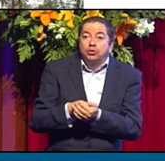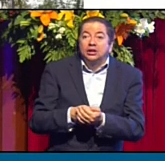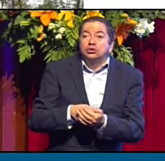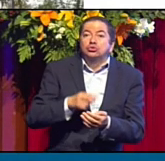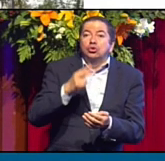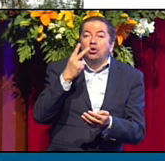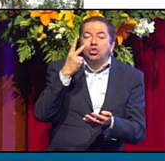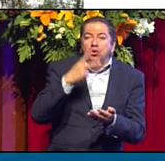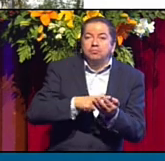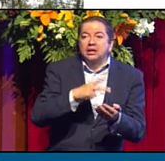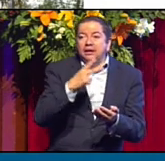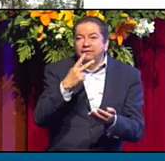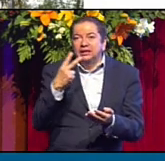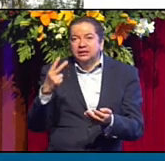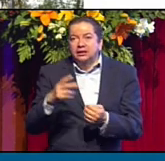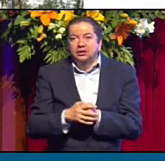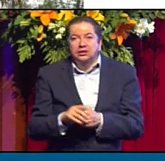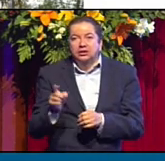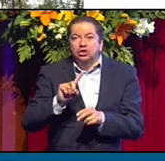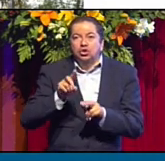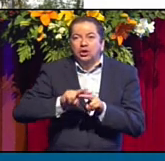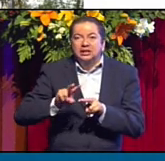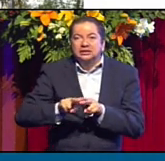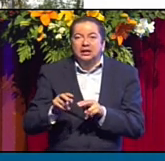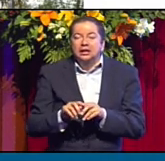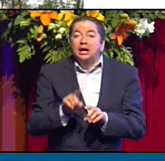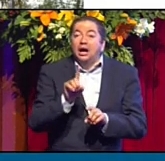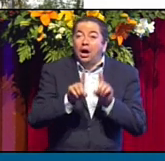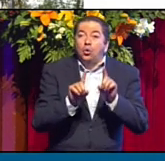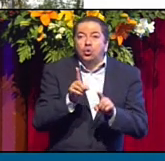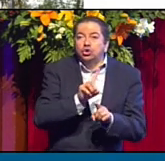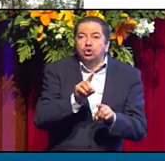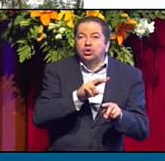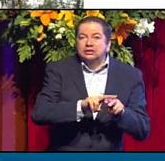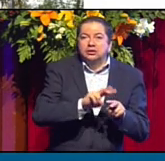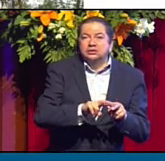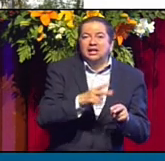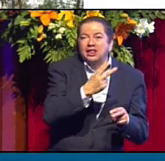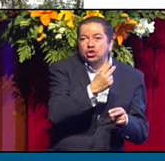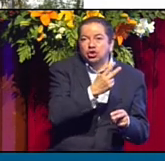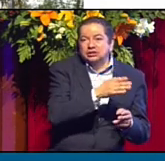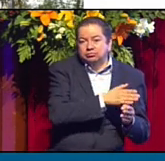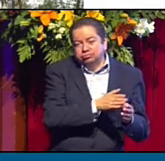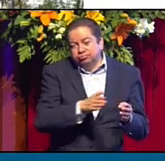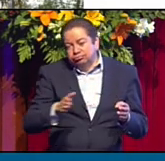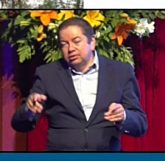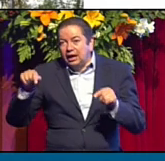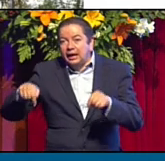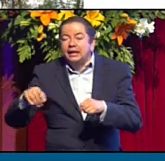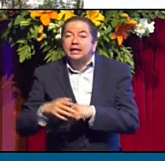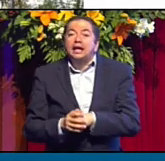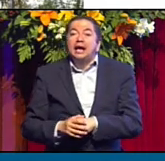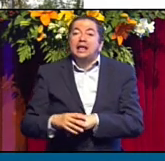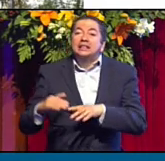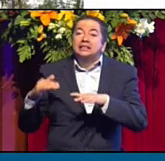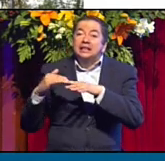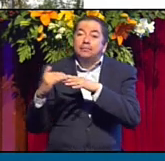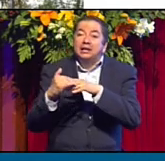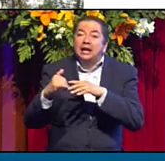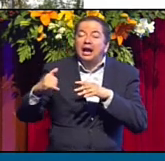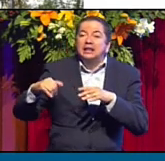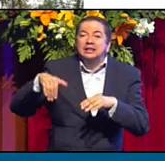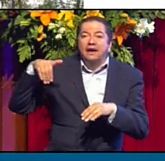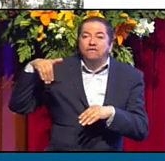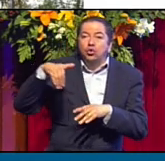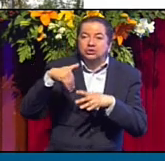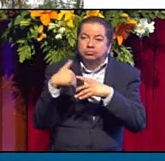2022. Que no se ejecutan. Delante hablábamos de los que no se habían ejecutado, del 12 para adelante, aquí están, pues. El terminal de buses de Vicuña,